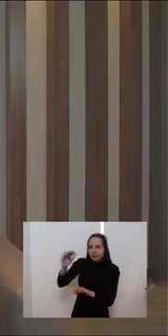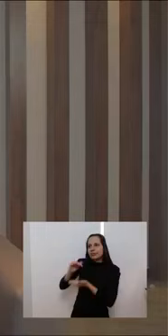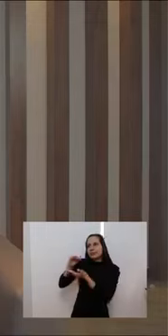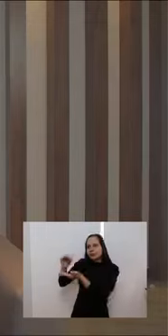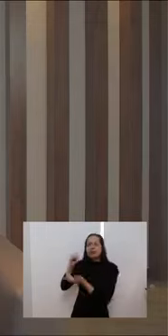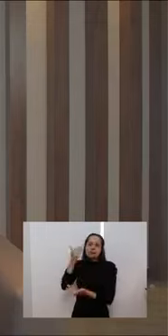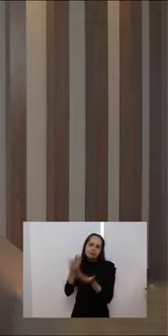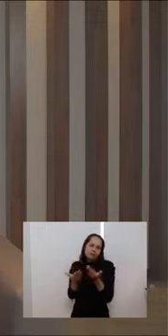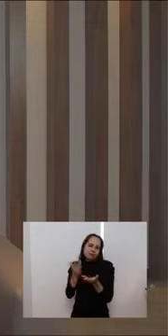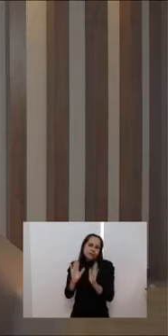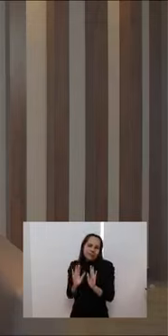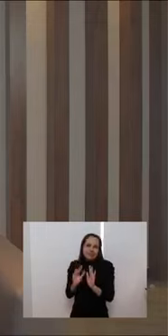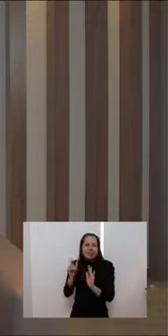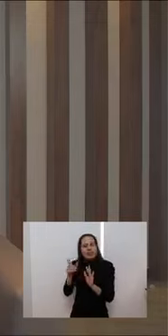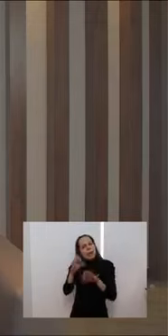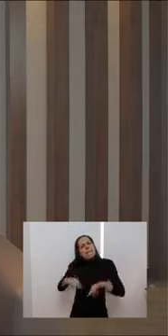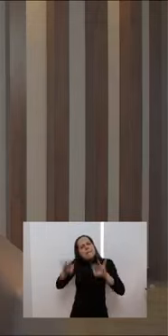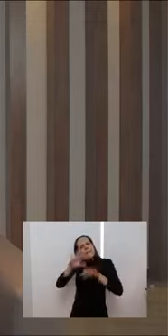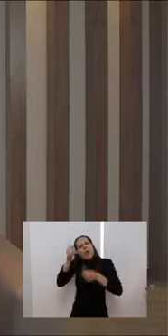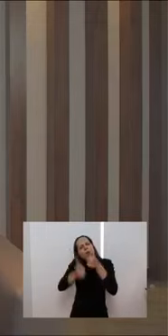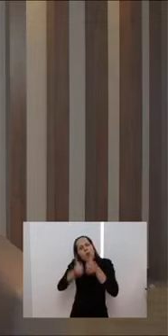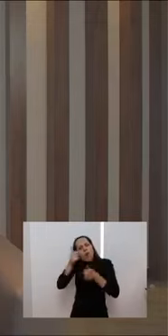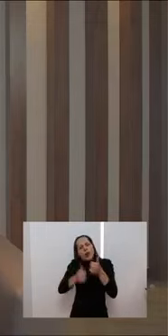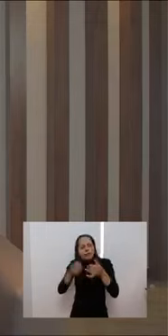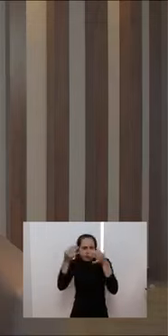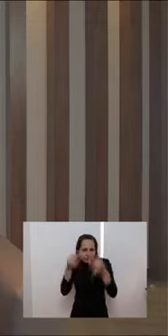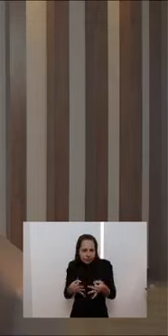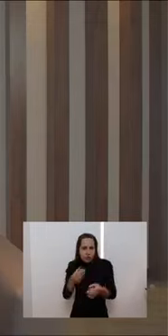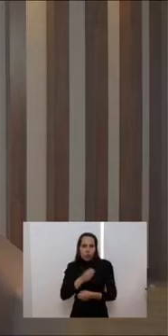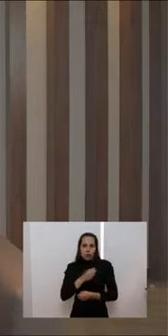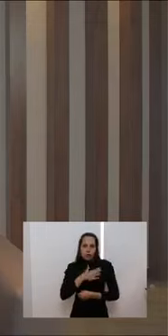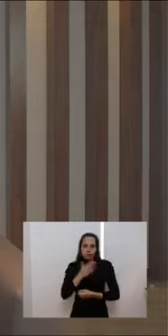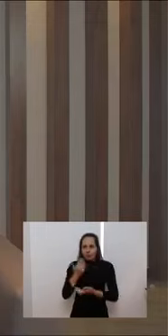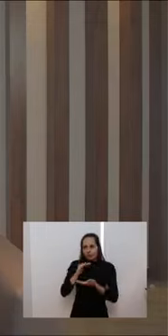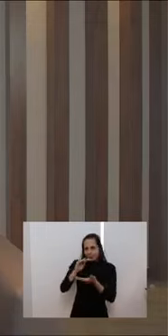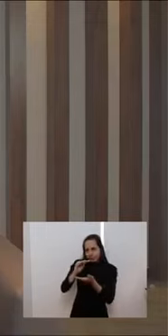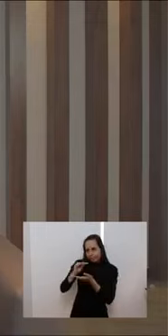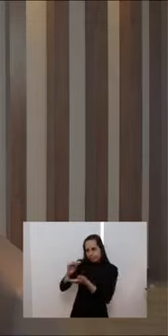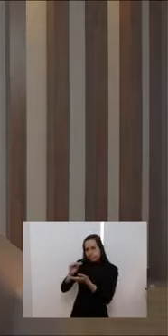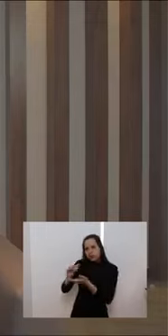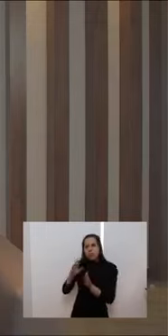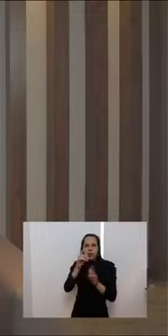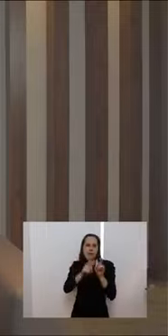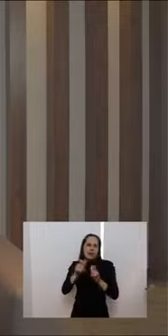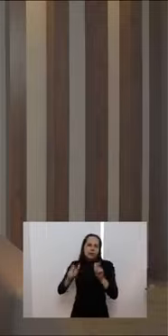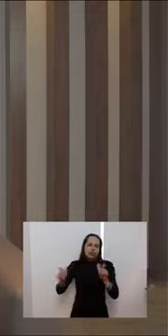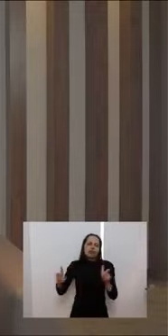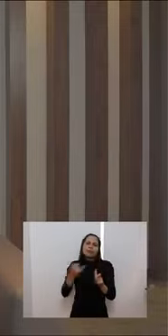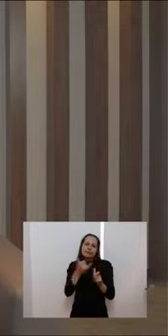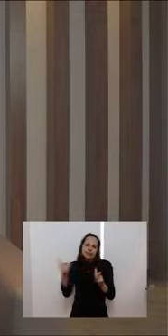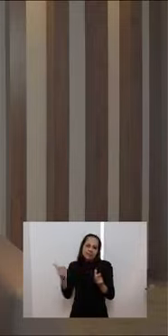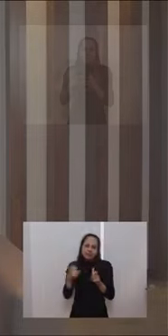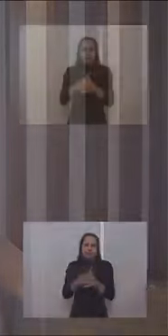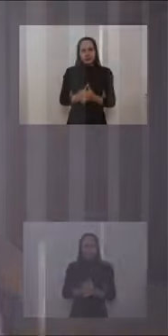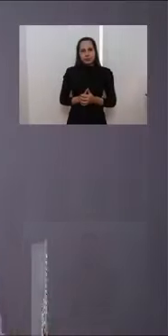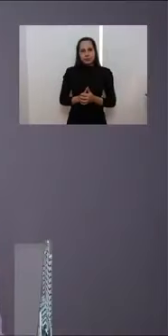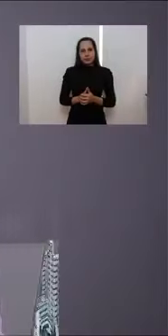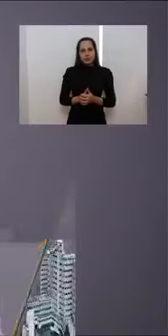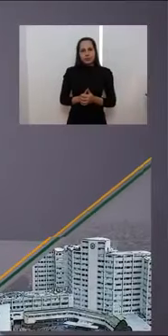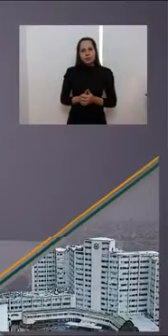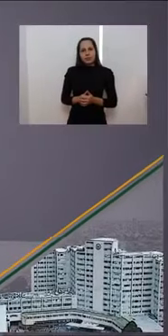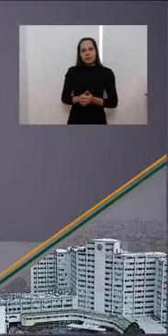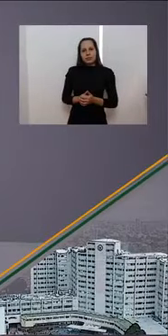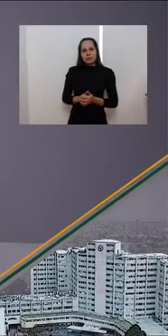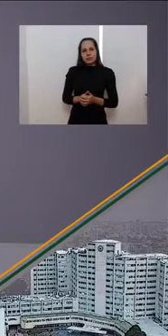importante es que estamos garantizando la oportunidad de medicamentos de nuestros pacientes ambulatorios gracias